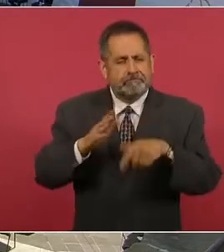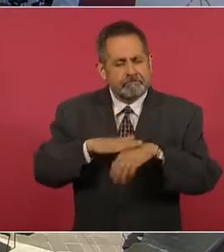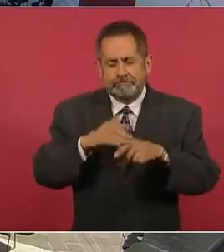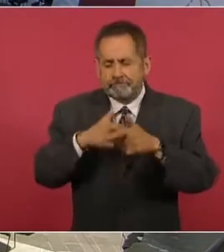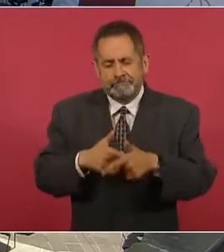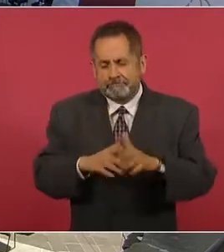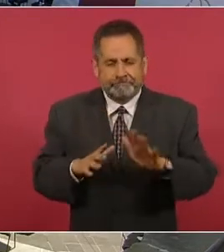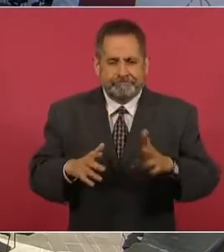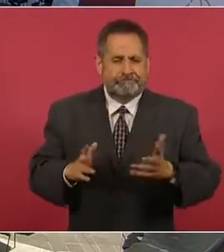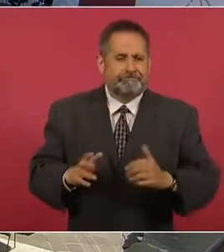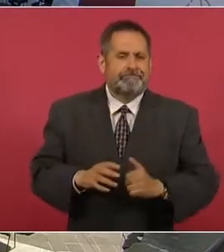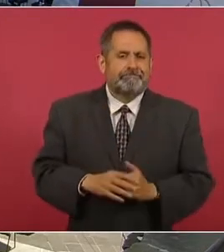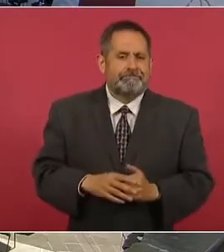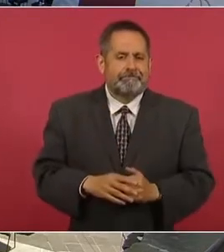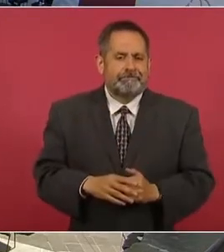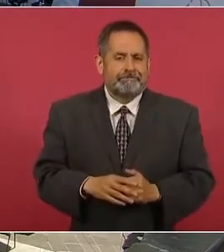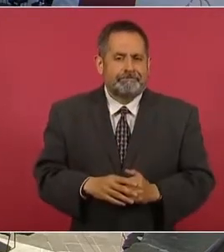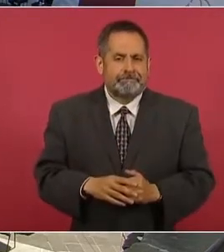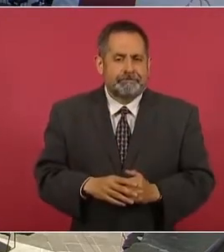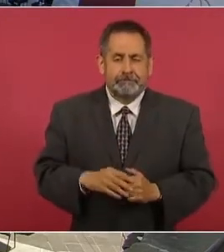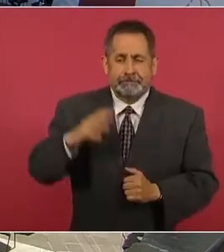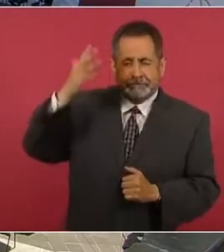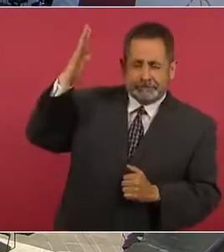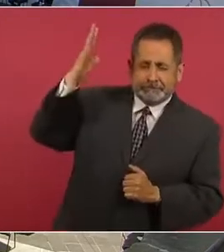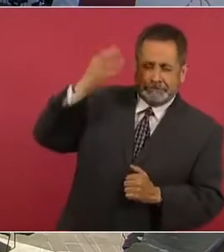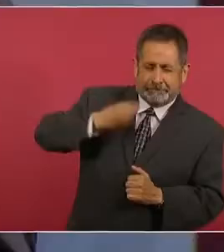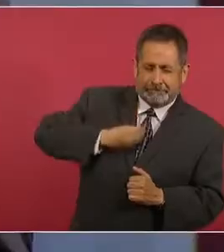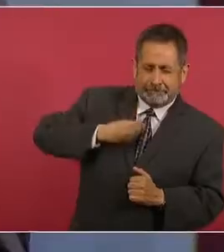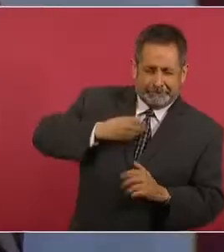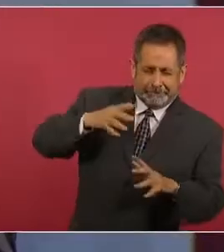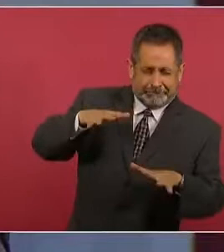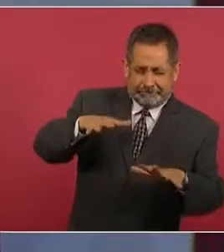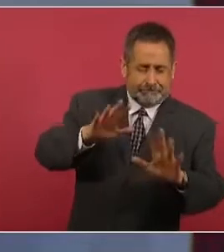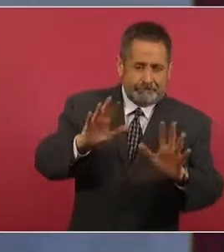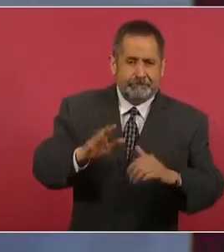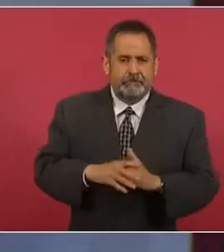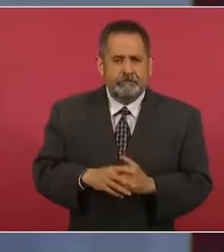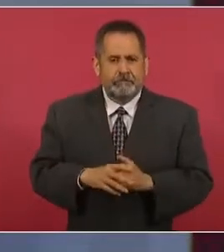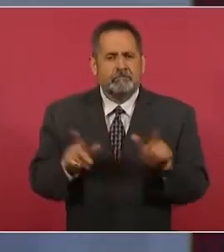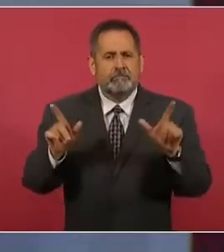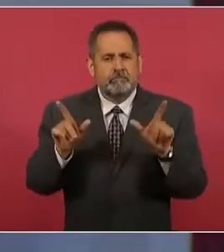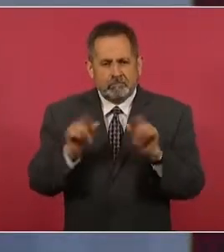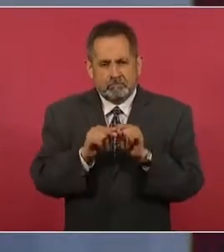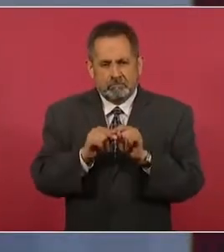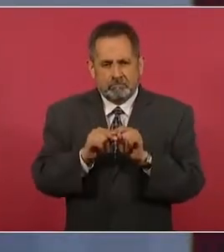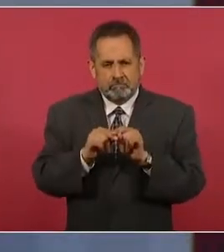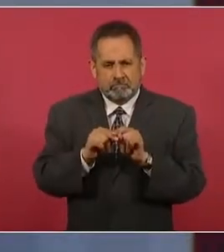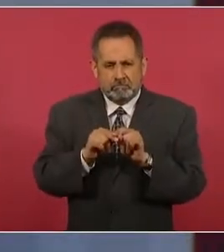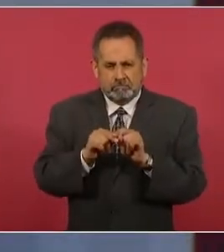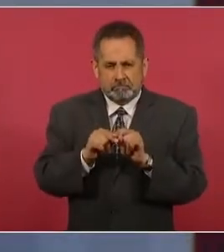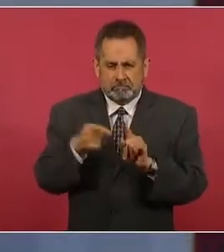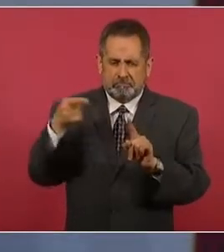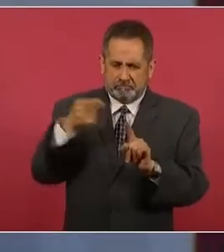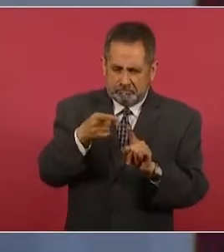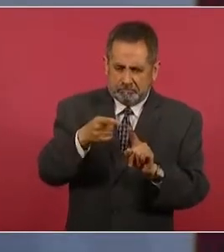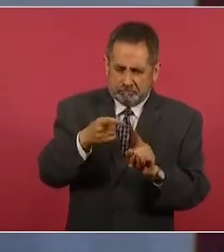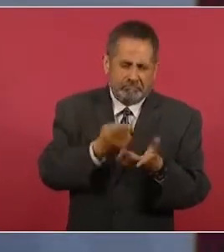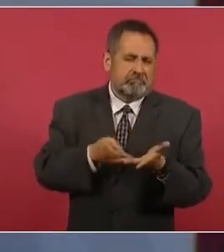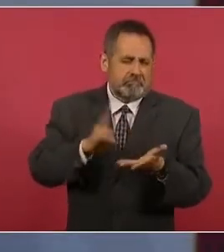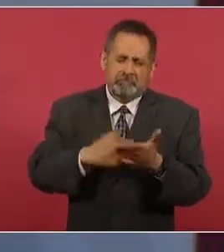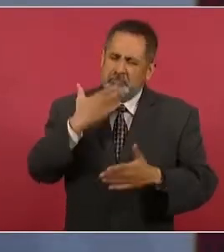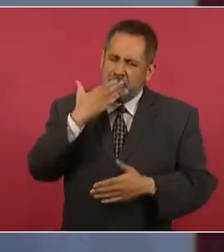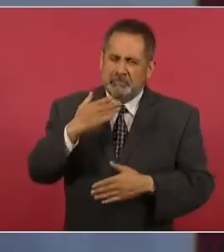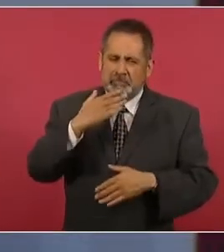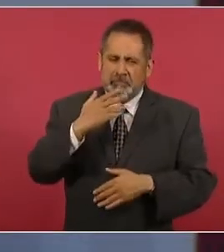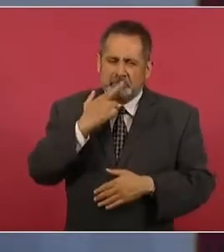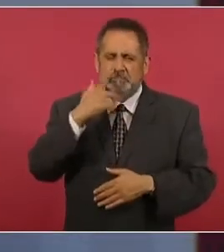seguir, pero ya el sol no lo permite, además breve y bueno, doblemente bueno, ¿no?